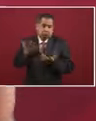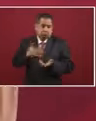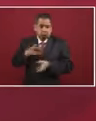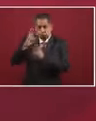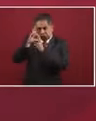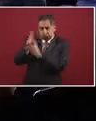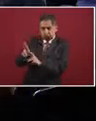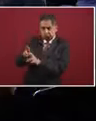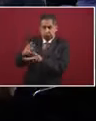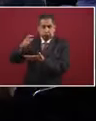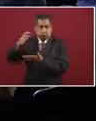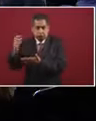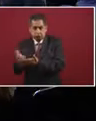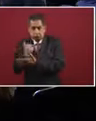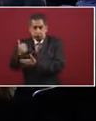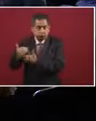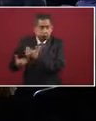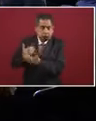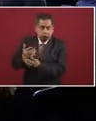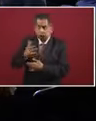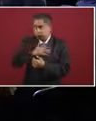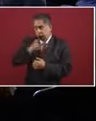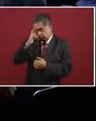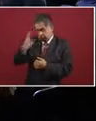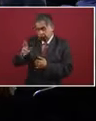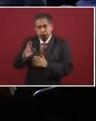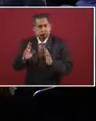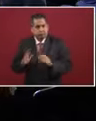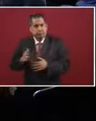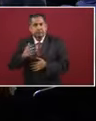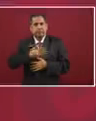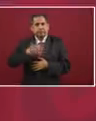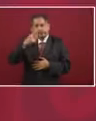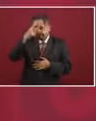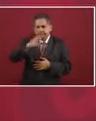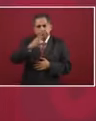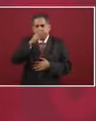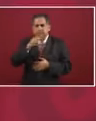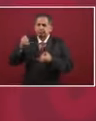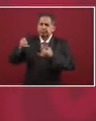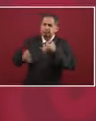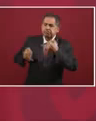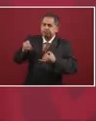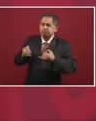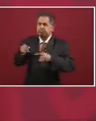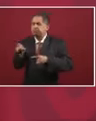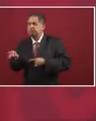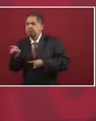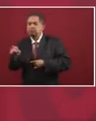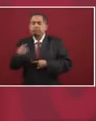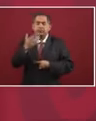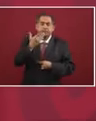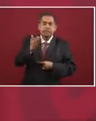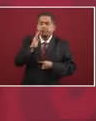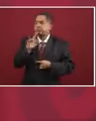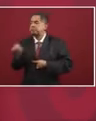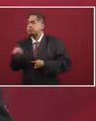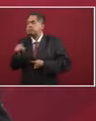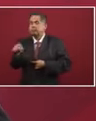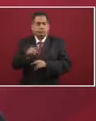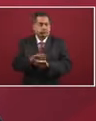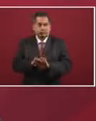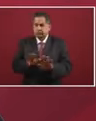se resultó el proceso electoral. Entonces, México no es un país que esté juzgando a los demás en función de sus procesos políticos